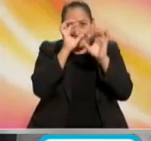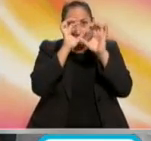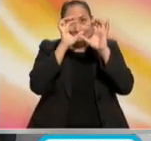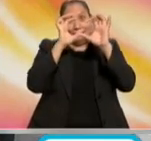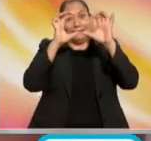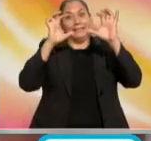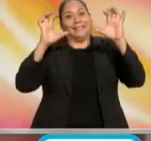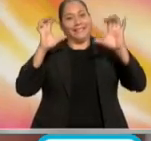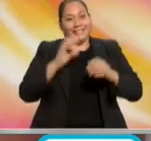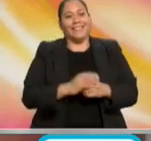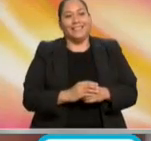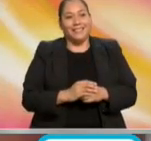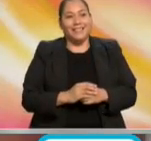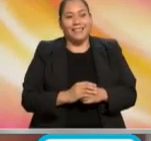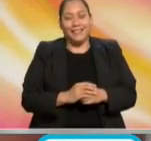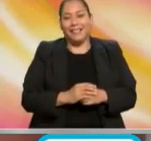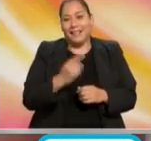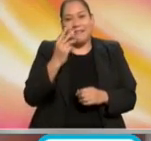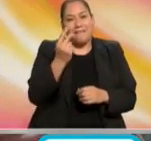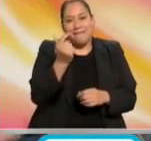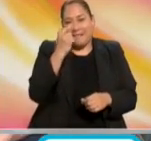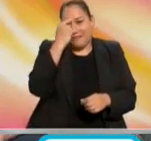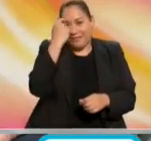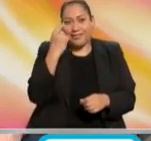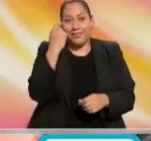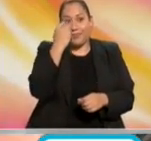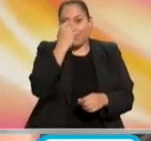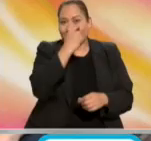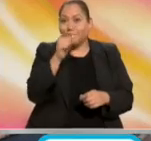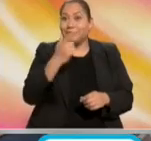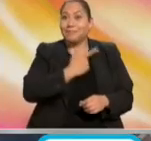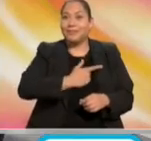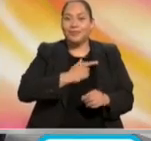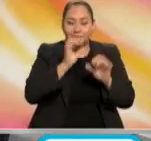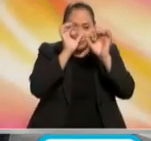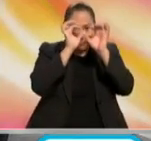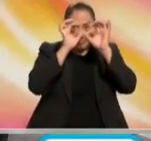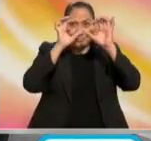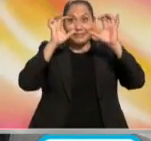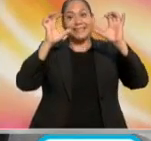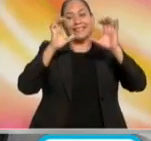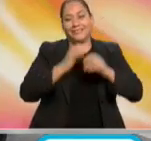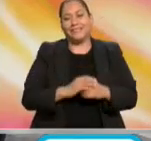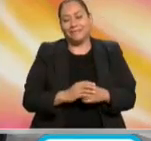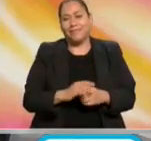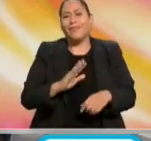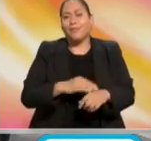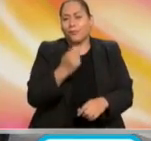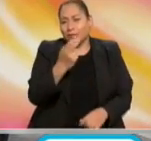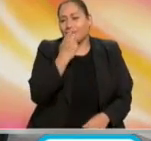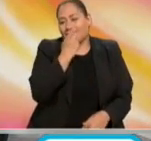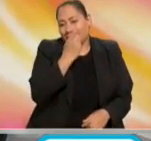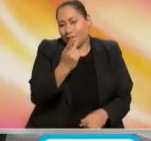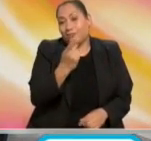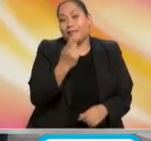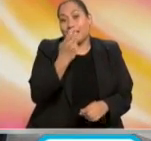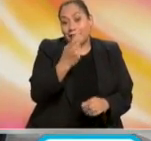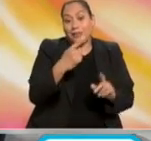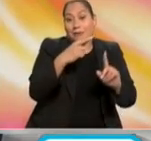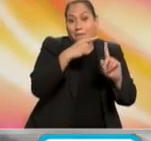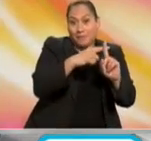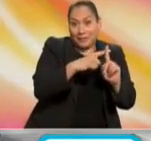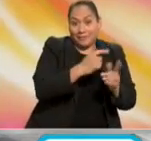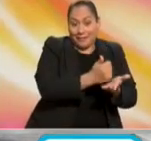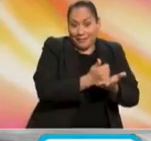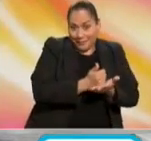te gusta Qué y no se te dilatada dilata tienes la tu pupila, pupila. ¿no? Exactamente. O sea, puede, por eso te digo, esto funciona a favor o en